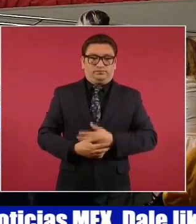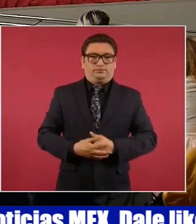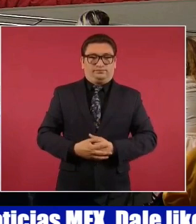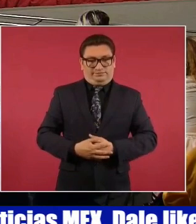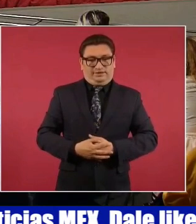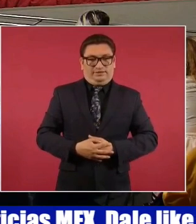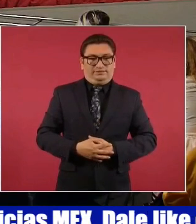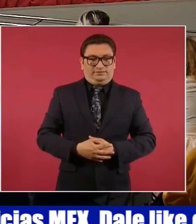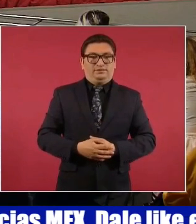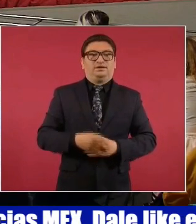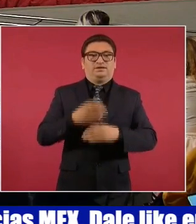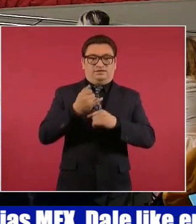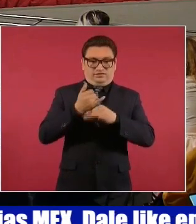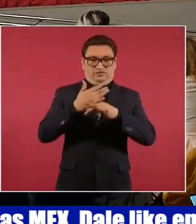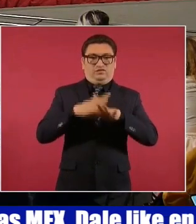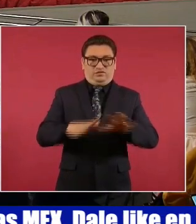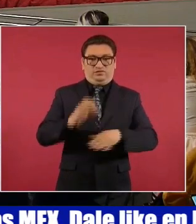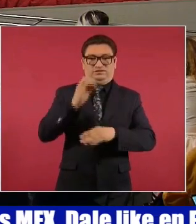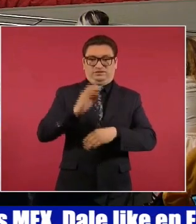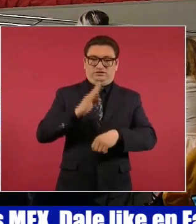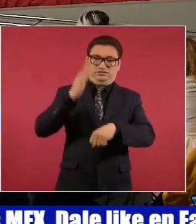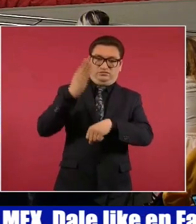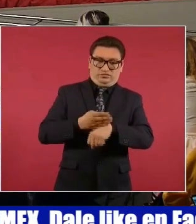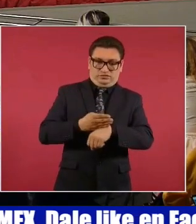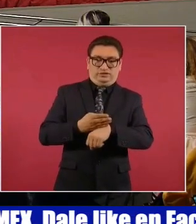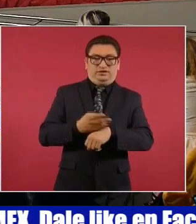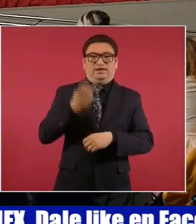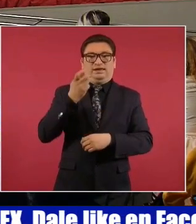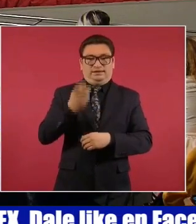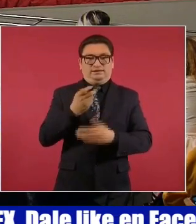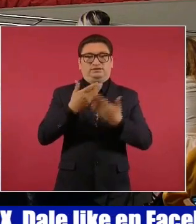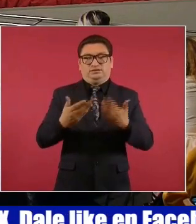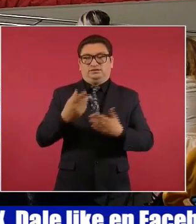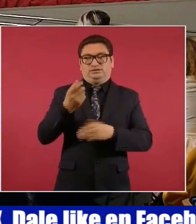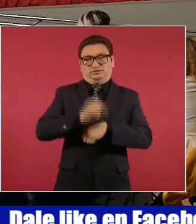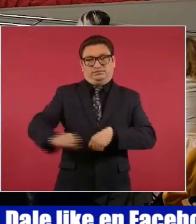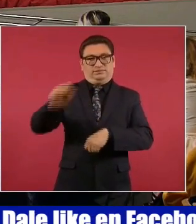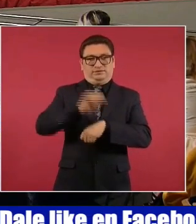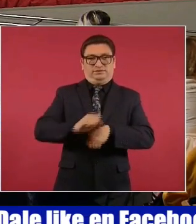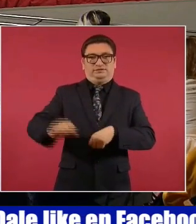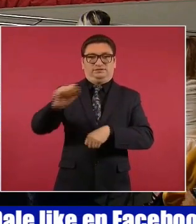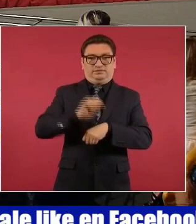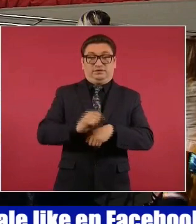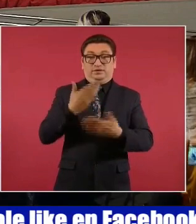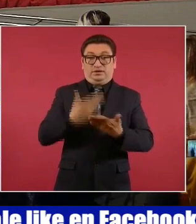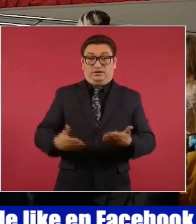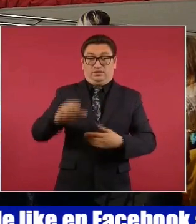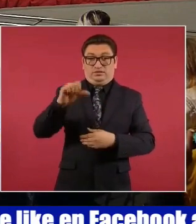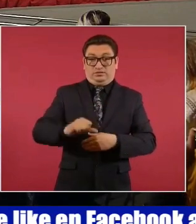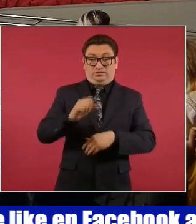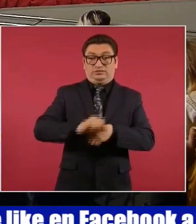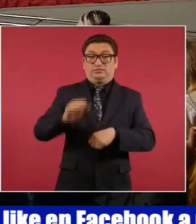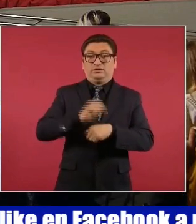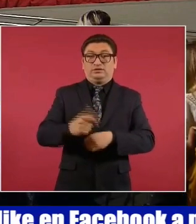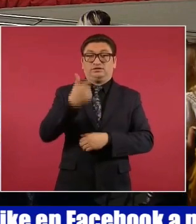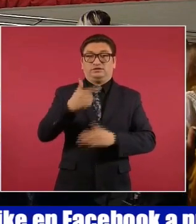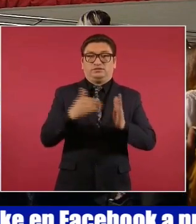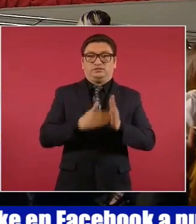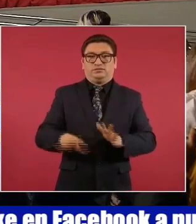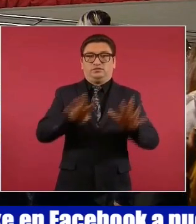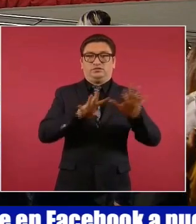es el informe de ser impunidad que se da cuenta cada semana en esta semana hubo